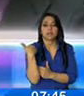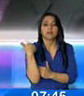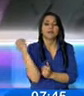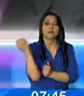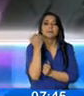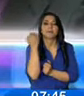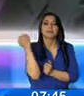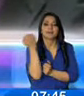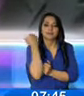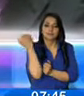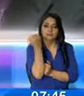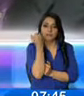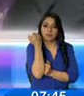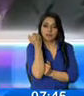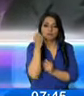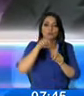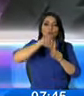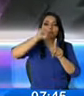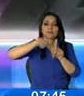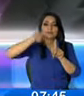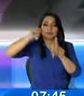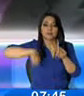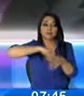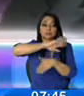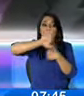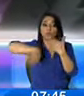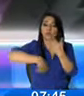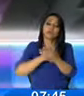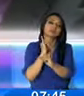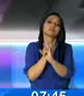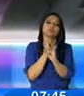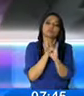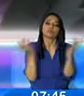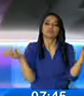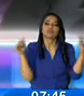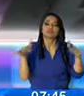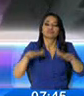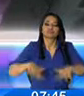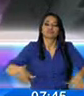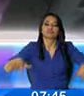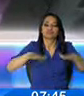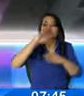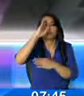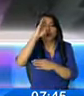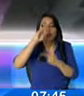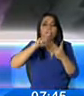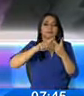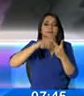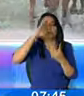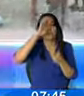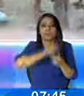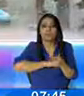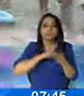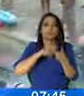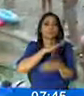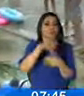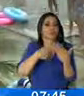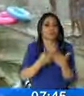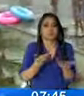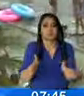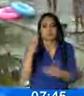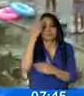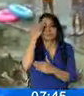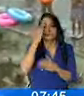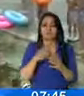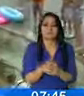temprana todo las instituciones que van a estar desplegadas en territorio conocen los protocolos de activación para finalizar